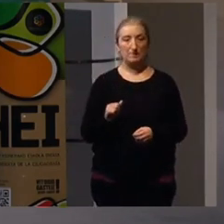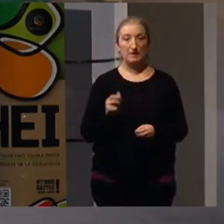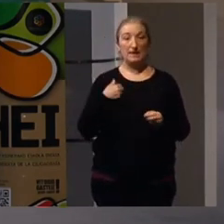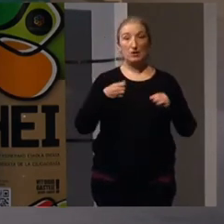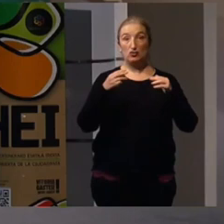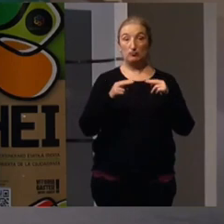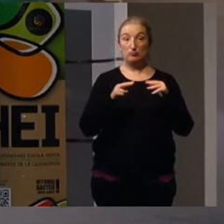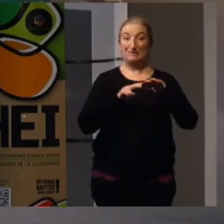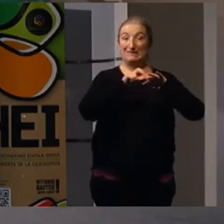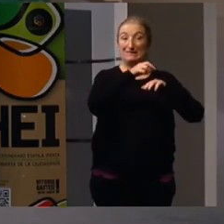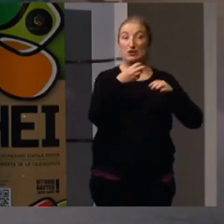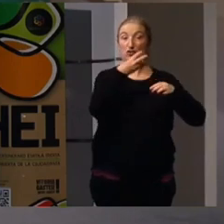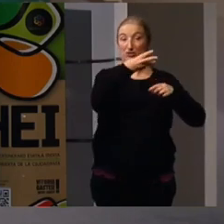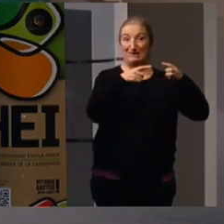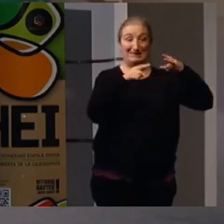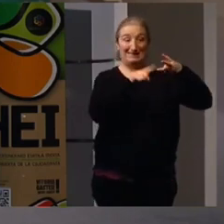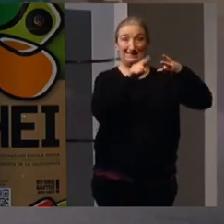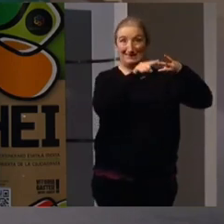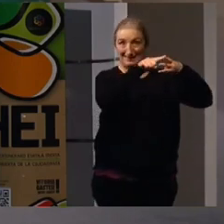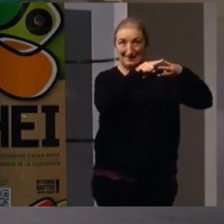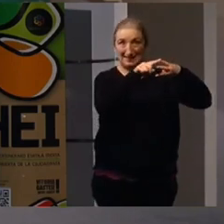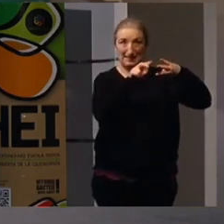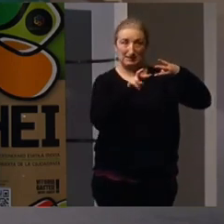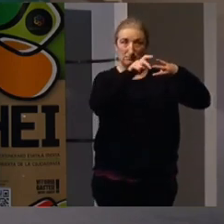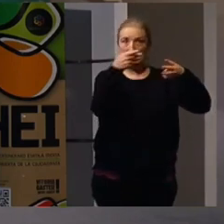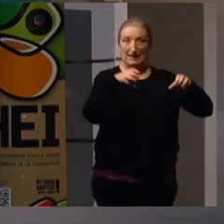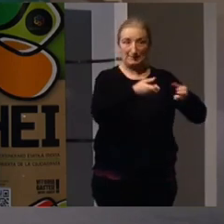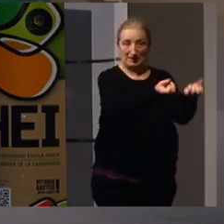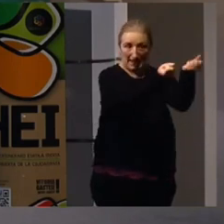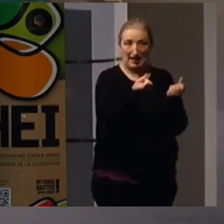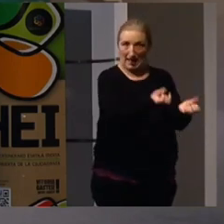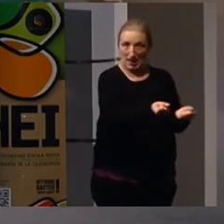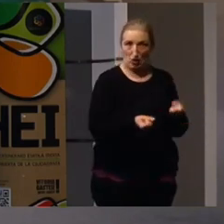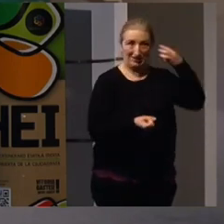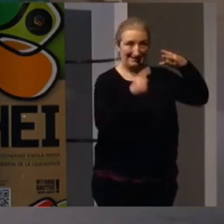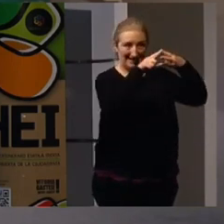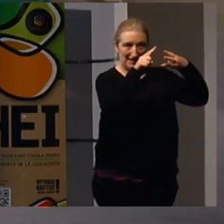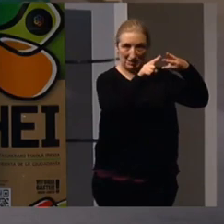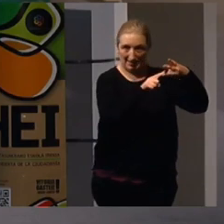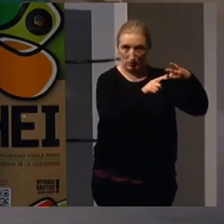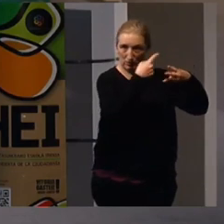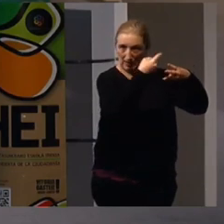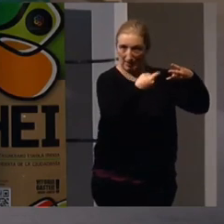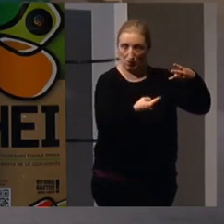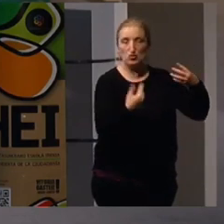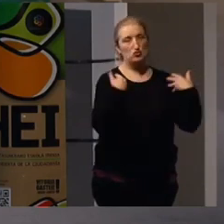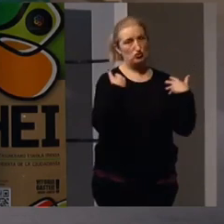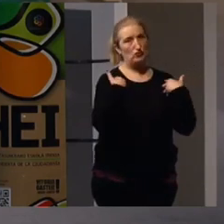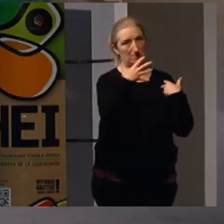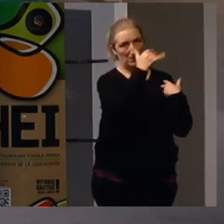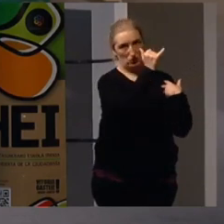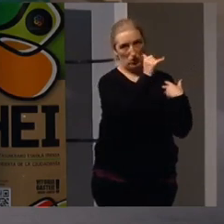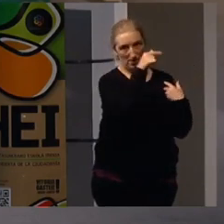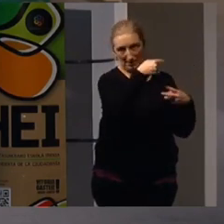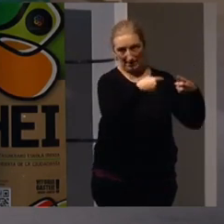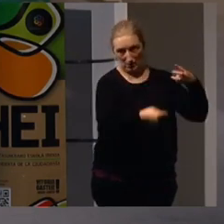O sea, que en los tres escalones existe un, ¿no? En los tres cajones existe un sufrimiento muy claro. Eso